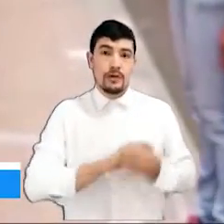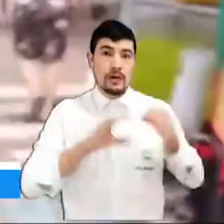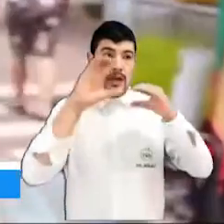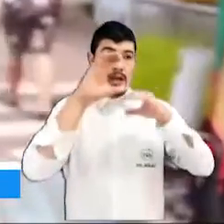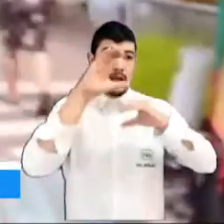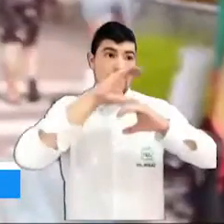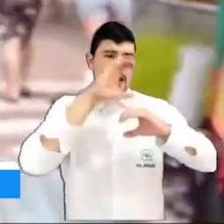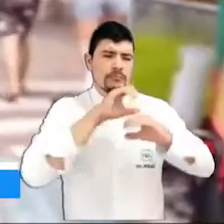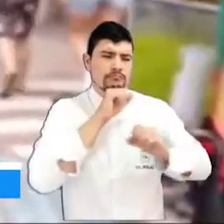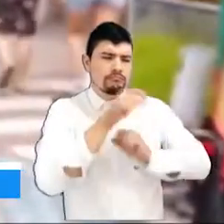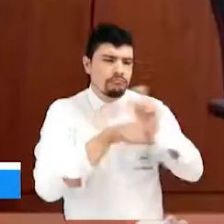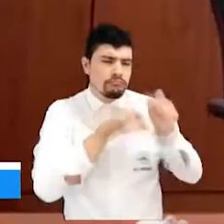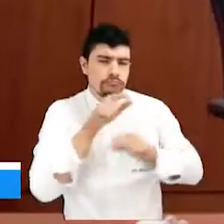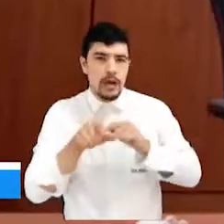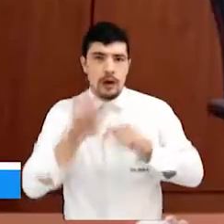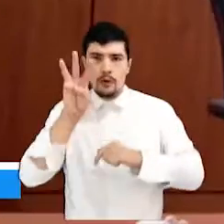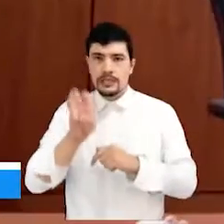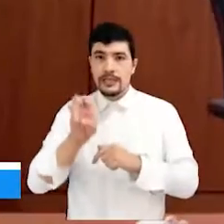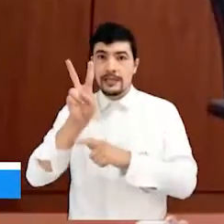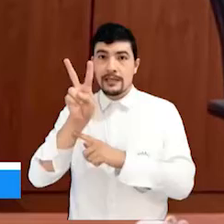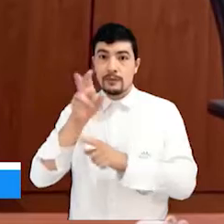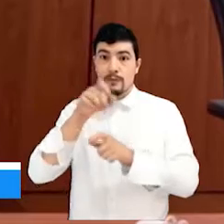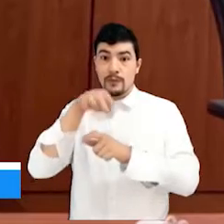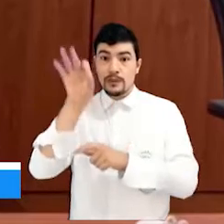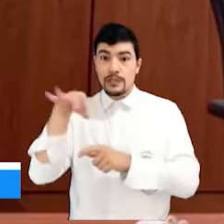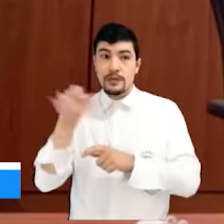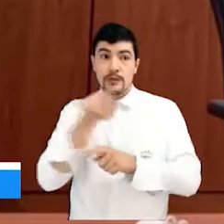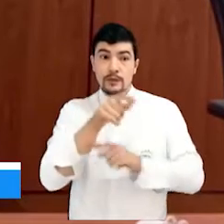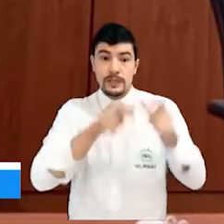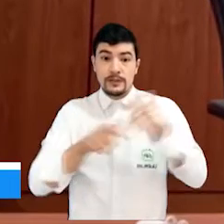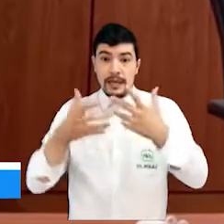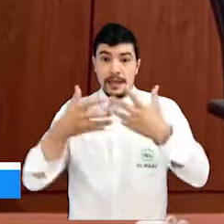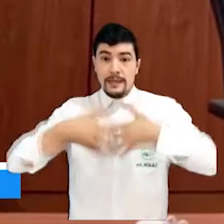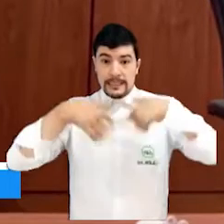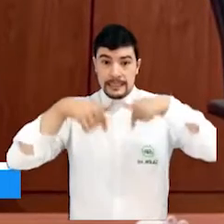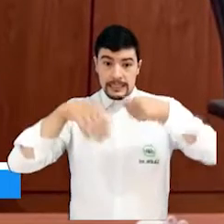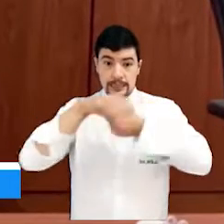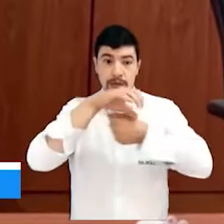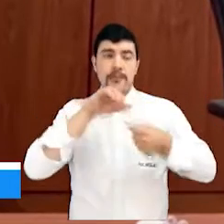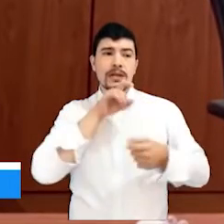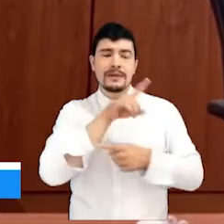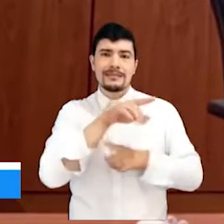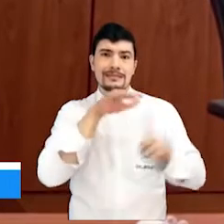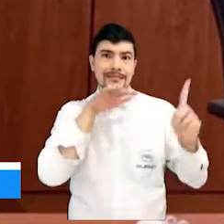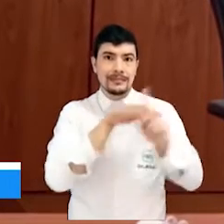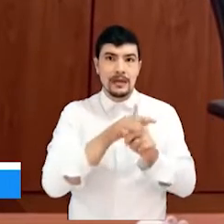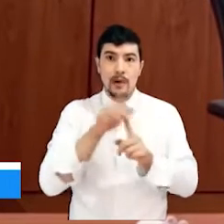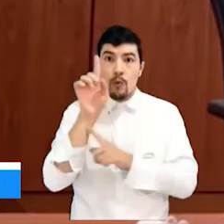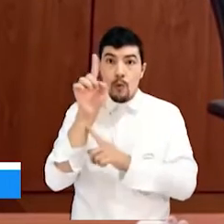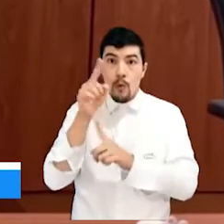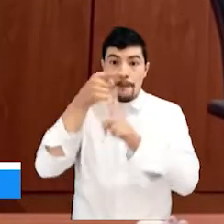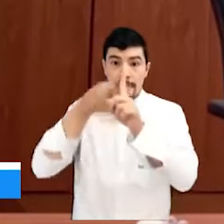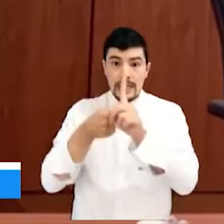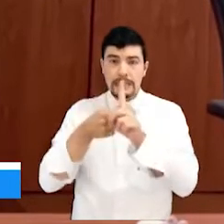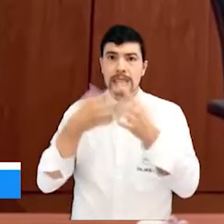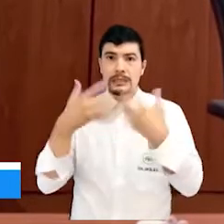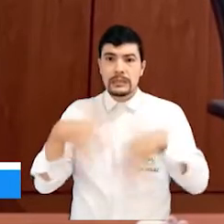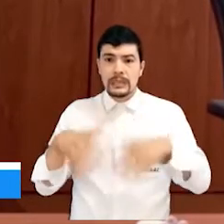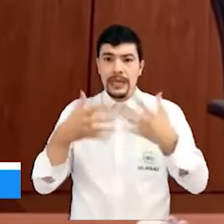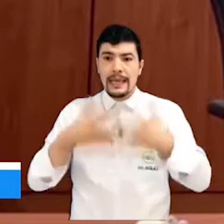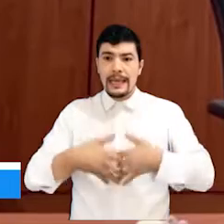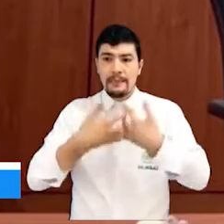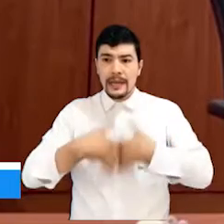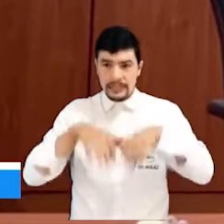podrían resistir esta situación. Ante esta problemática, el primer mandatario de los bumangueses responde. Desde el IMEBU, con la Cámara